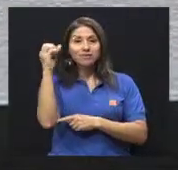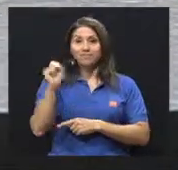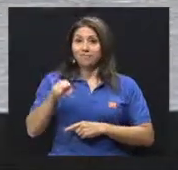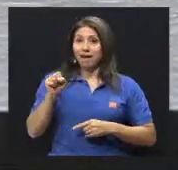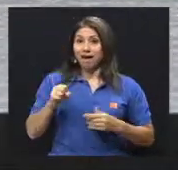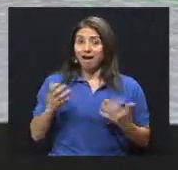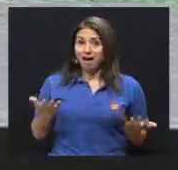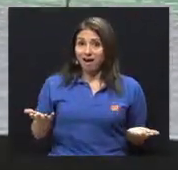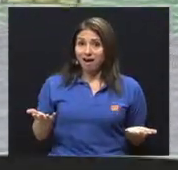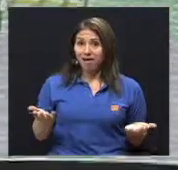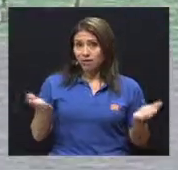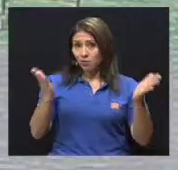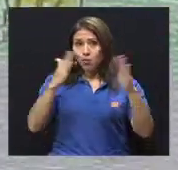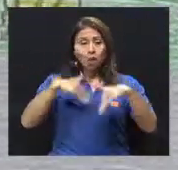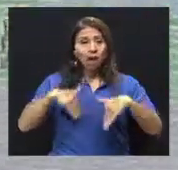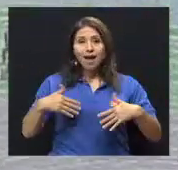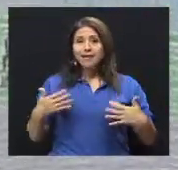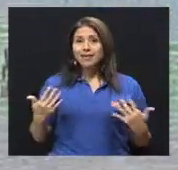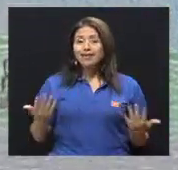Ajá,